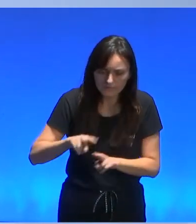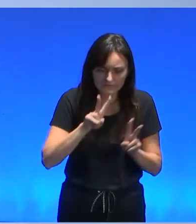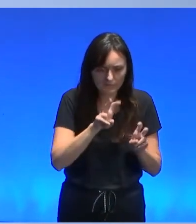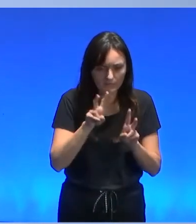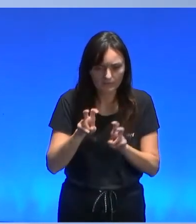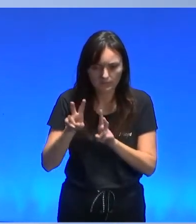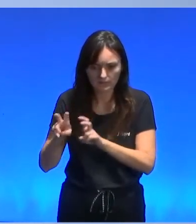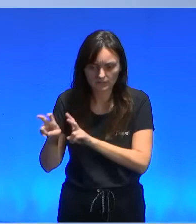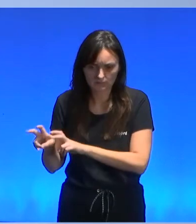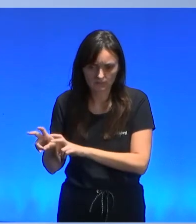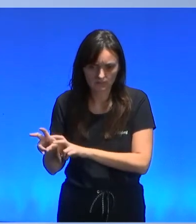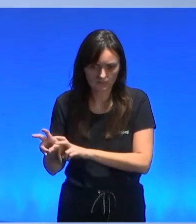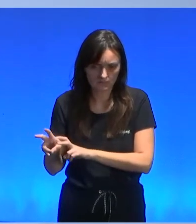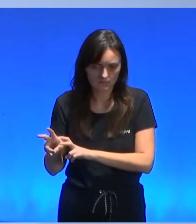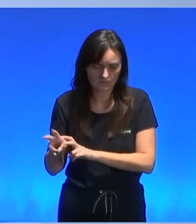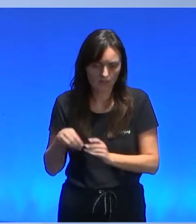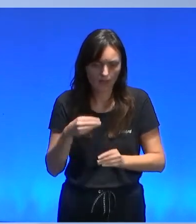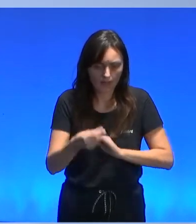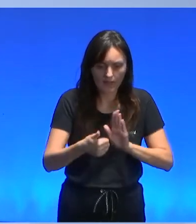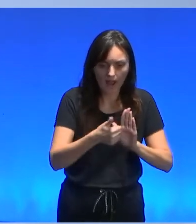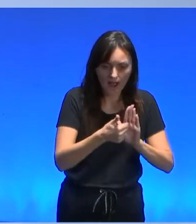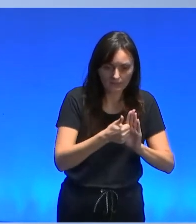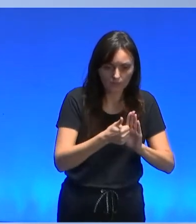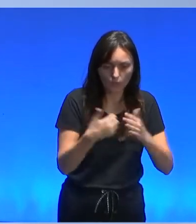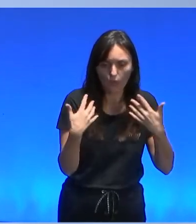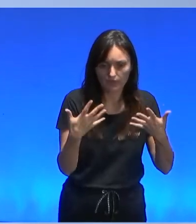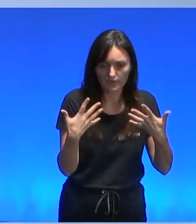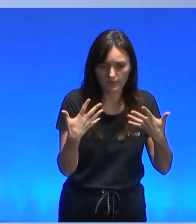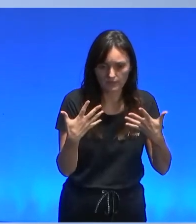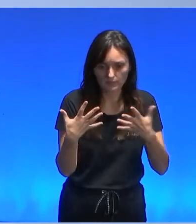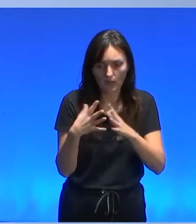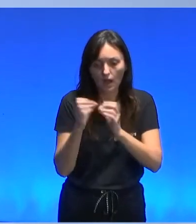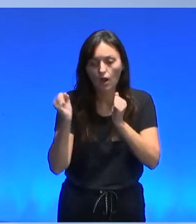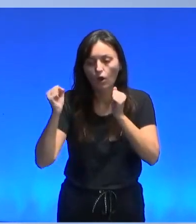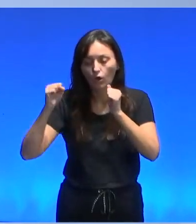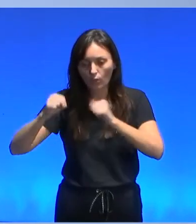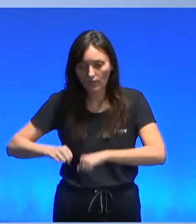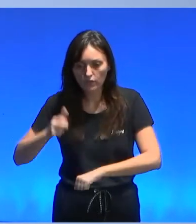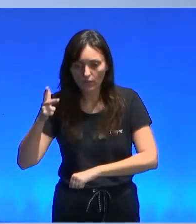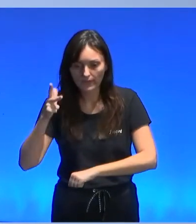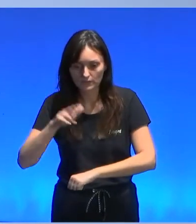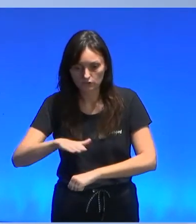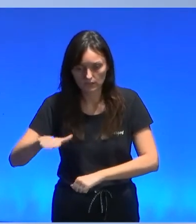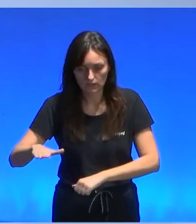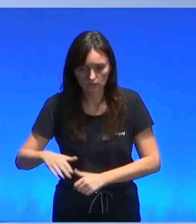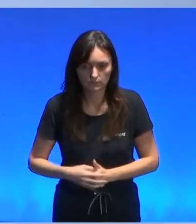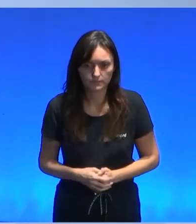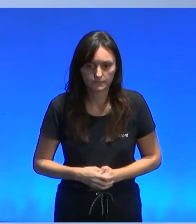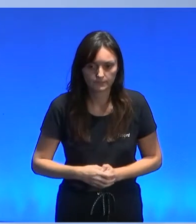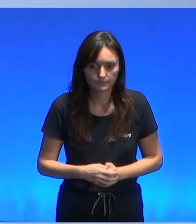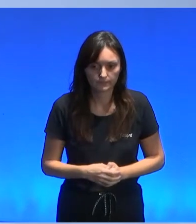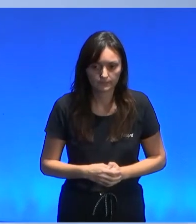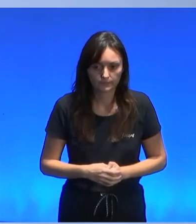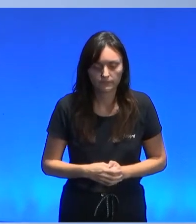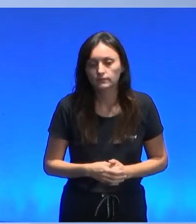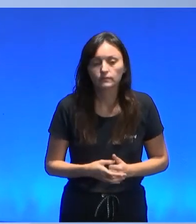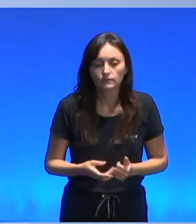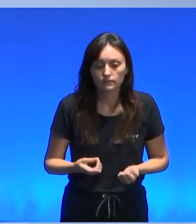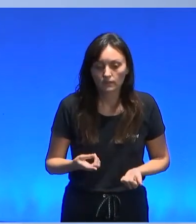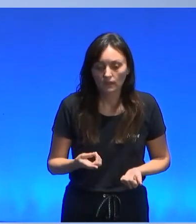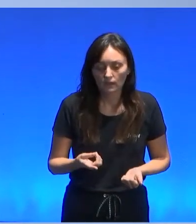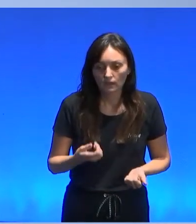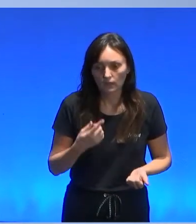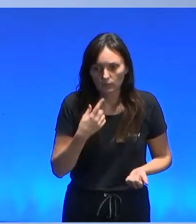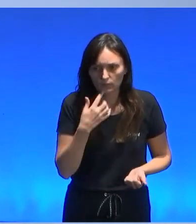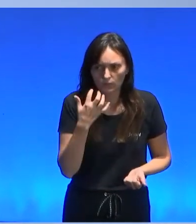decir, aplicar el artículo 10 de la Convención de los Derechos del Niño. Siempre cuando se dice, bueno, qué